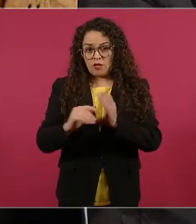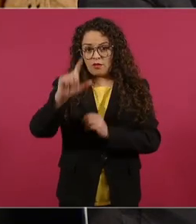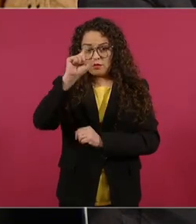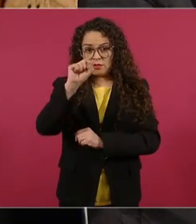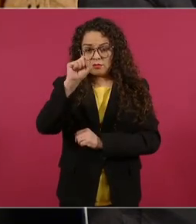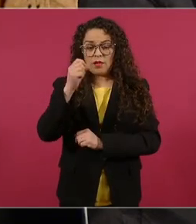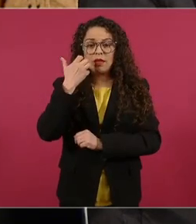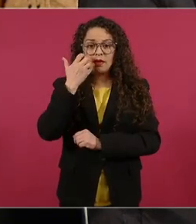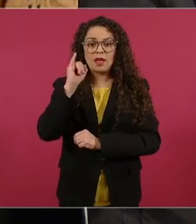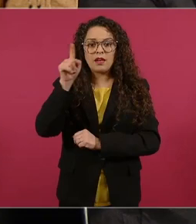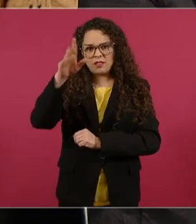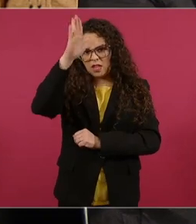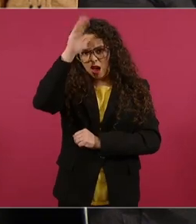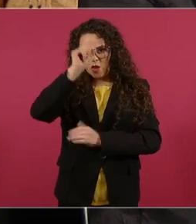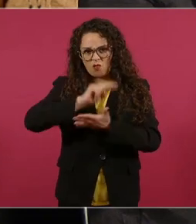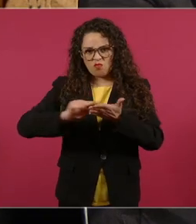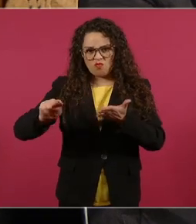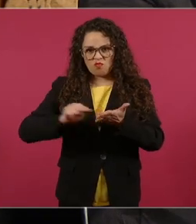convenio ilícito,